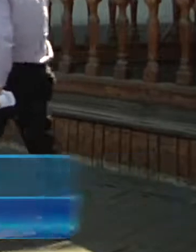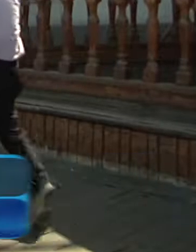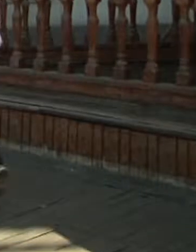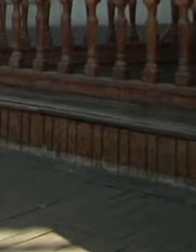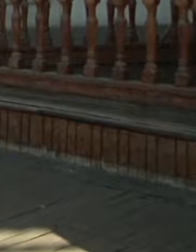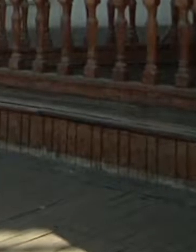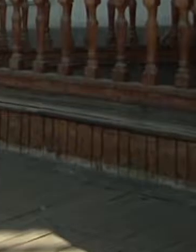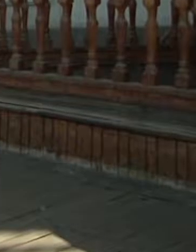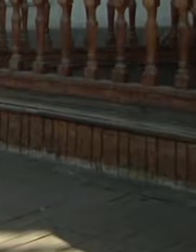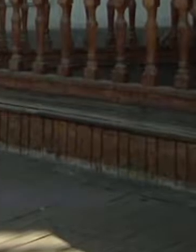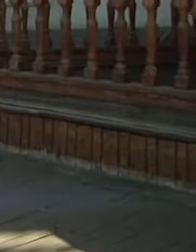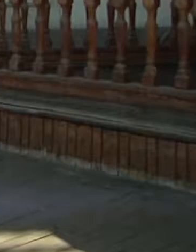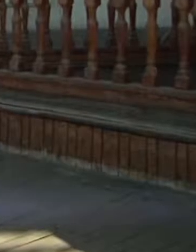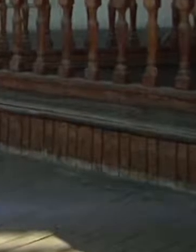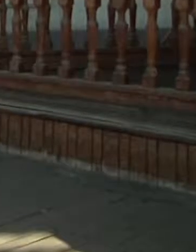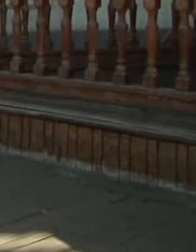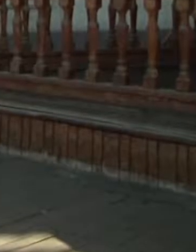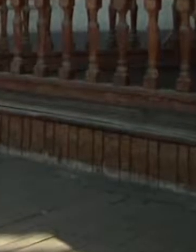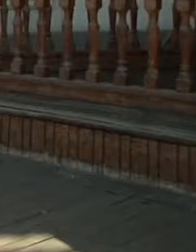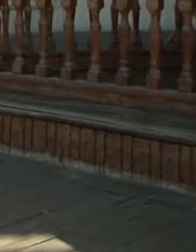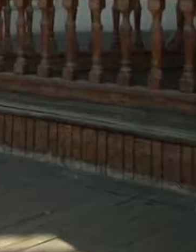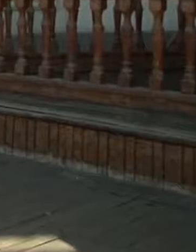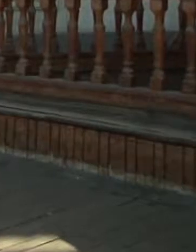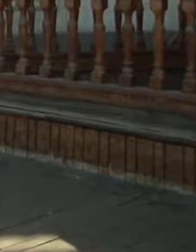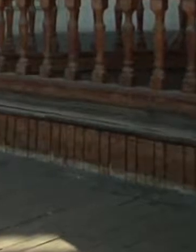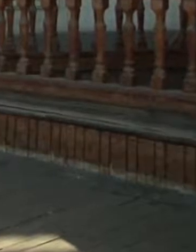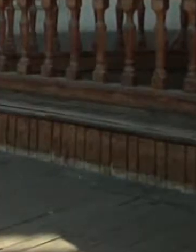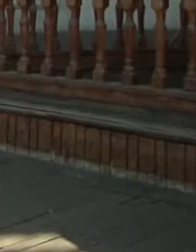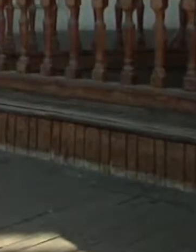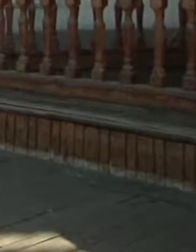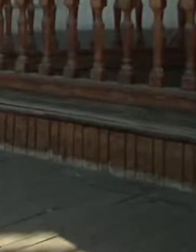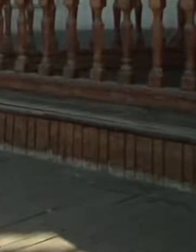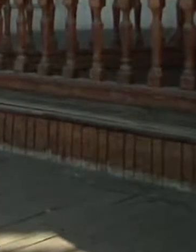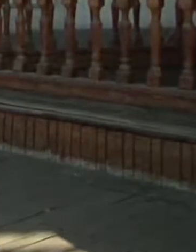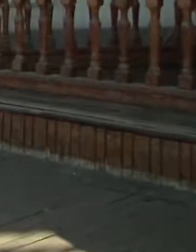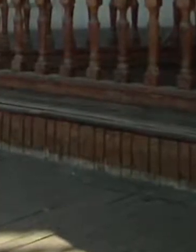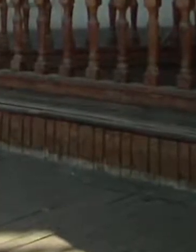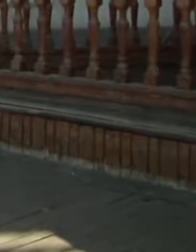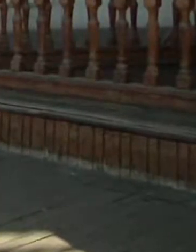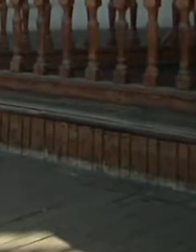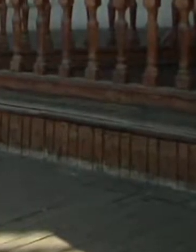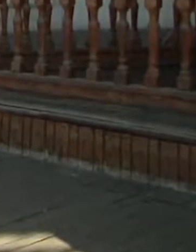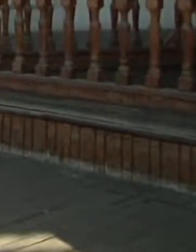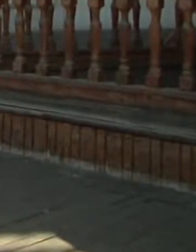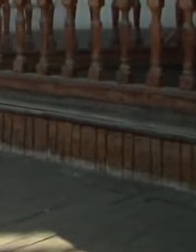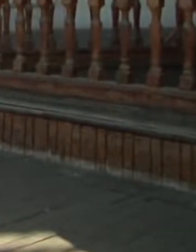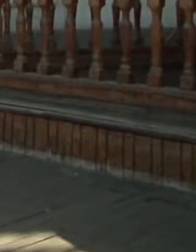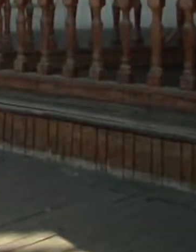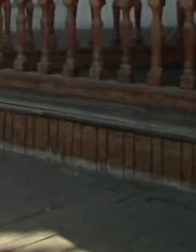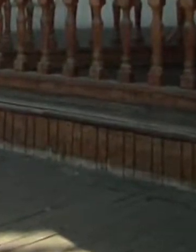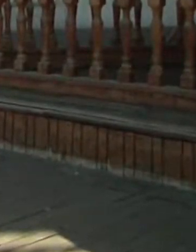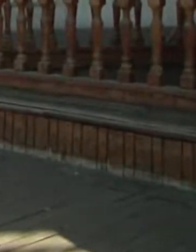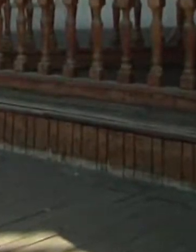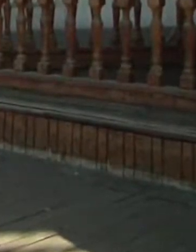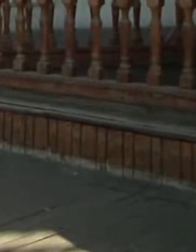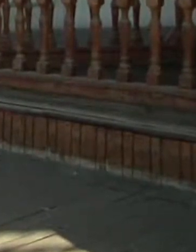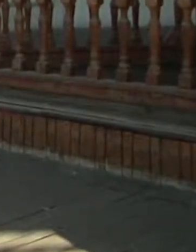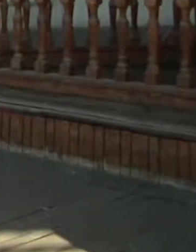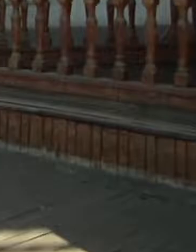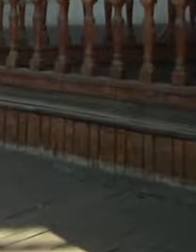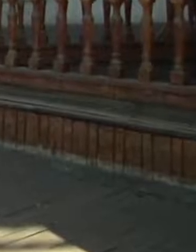la comunidad cierto porque somos nosotros los que deberíamos ser favorecidos por el sistema